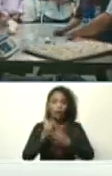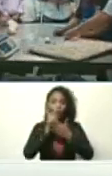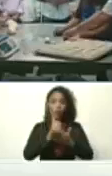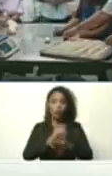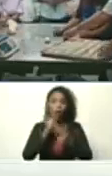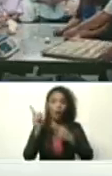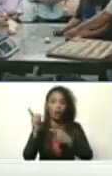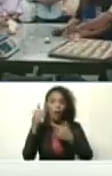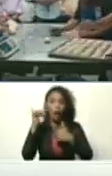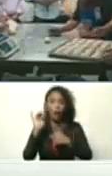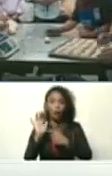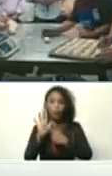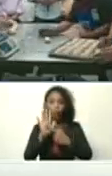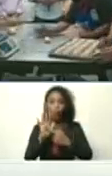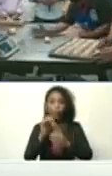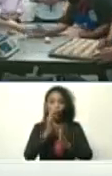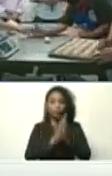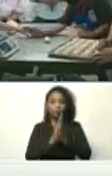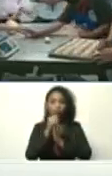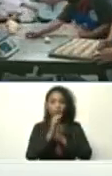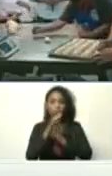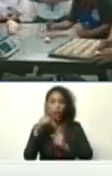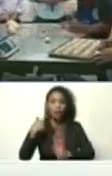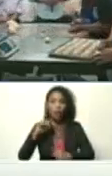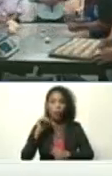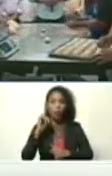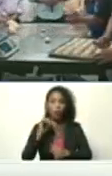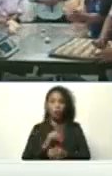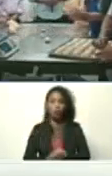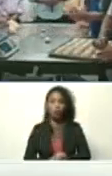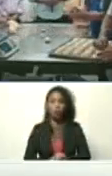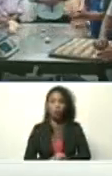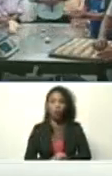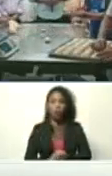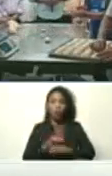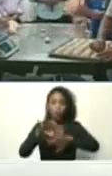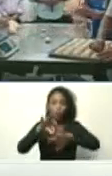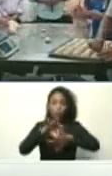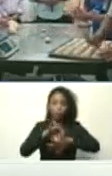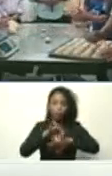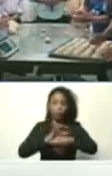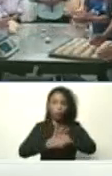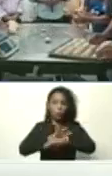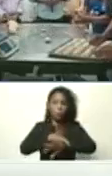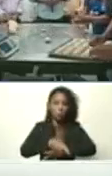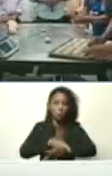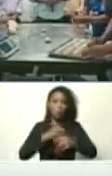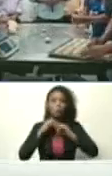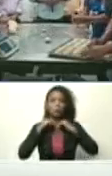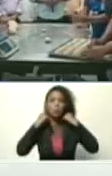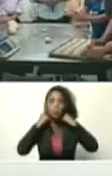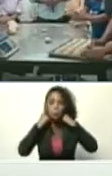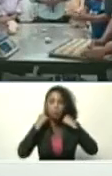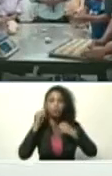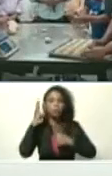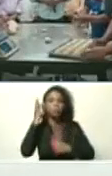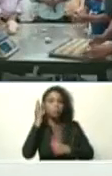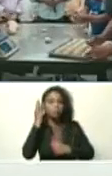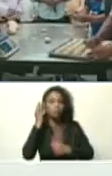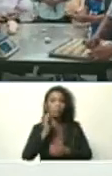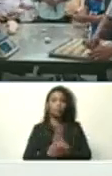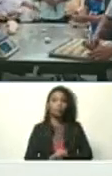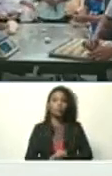están unos emprendedores que tenemos con orfebrería, con los compañeros, también está distribuidores de